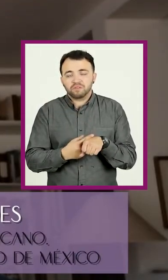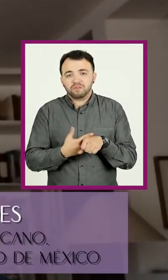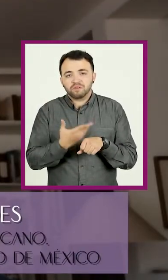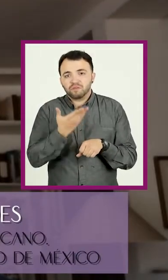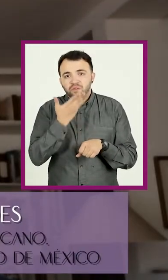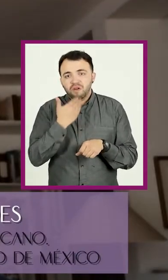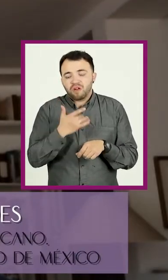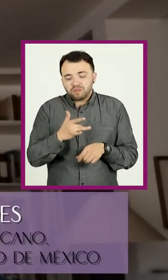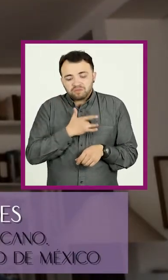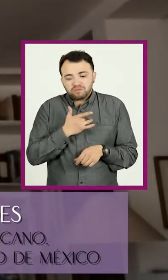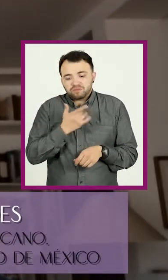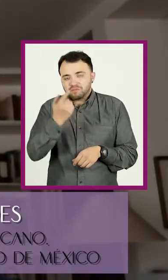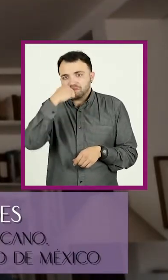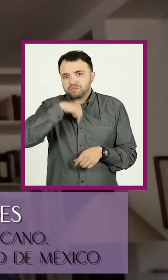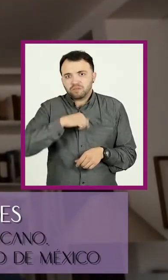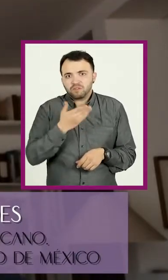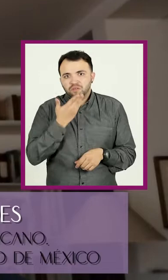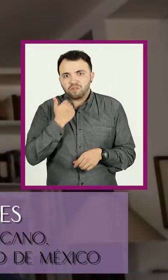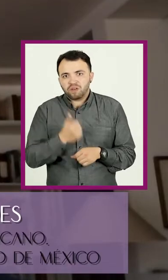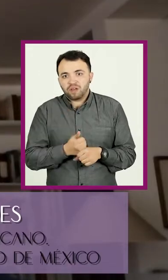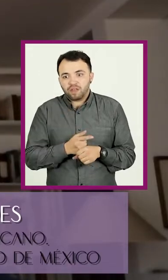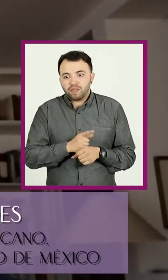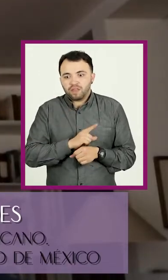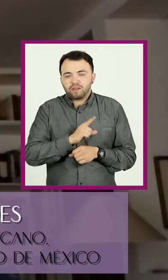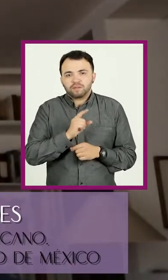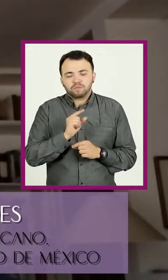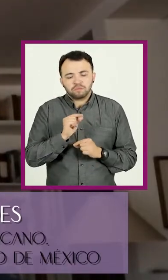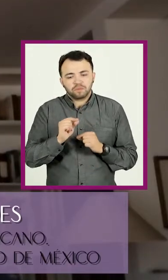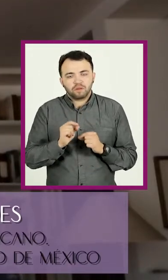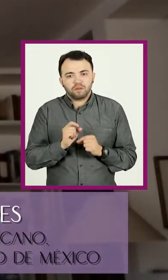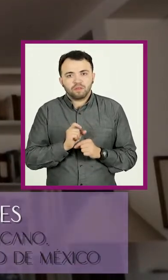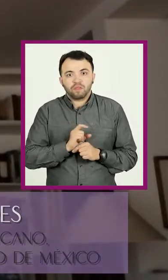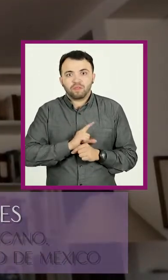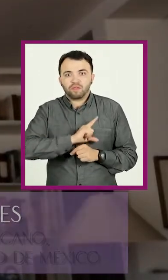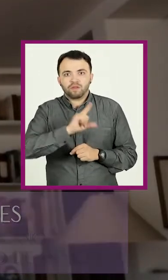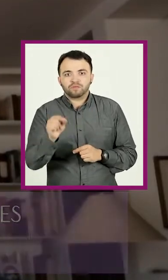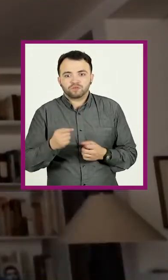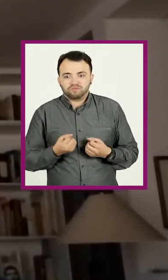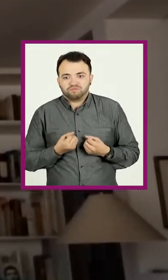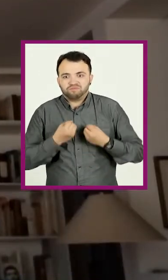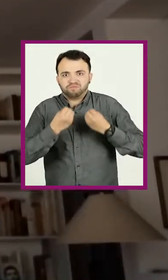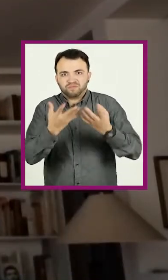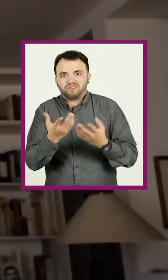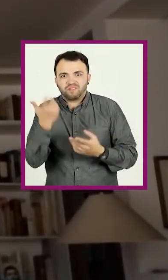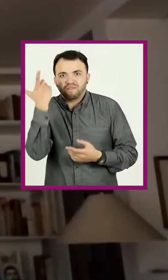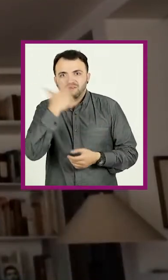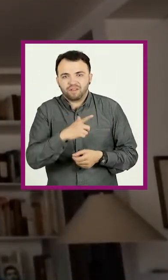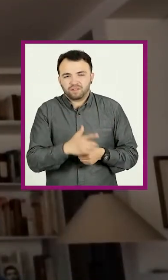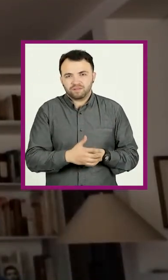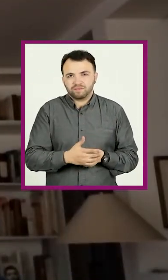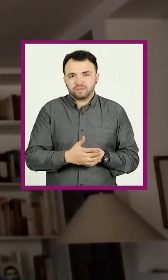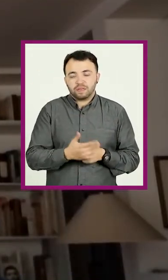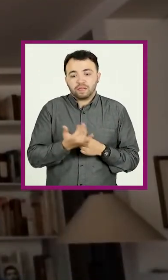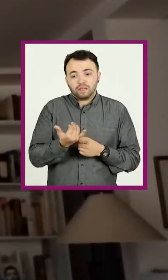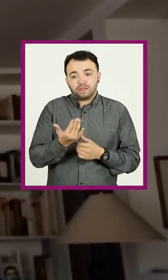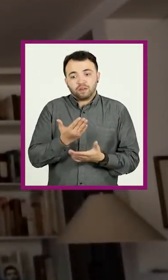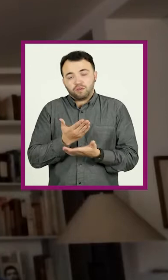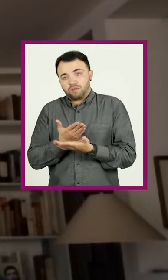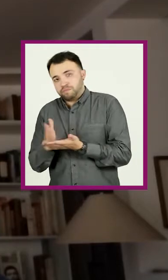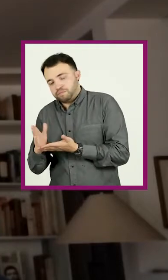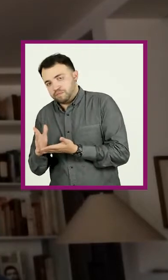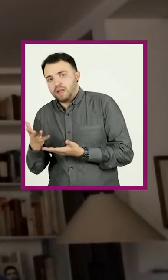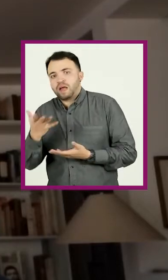asintomáticas durante un buen rato y después se manifiestan con toda su crudeza Y por otro